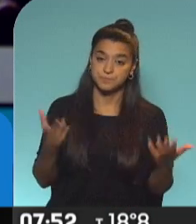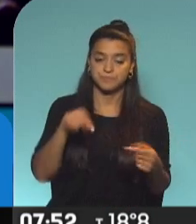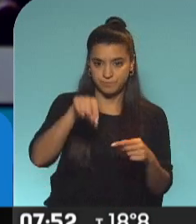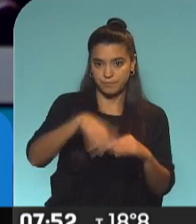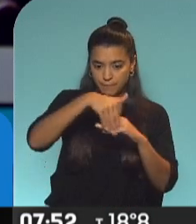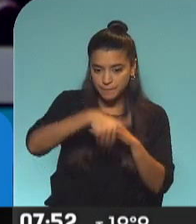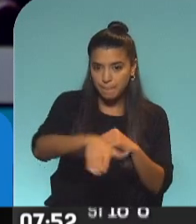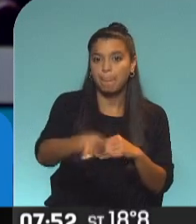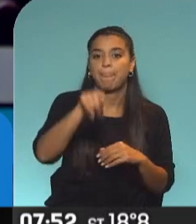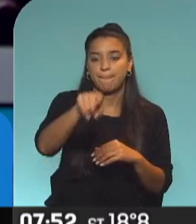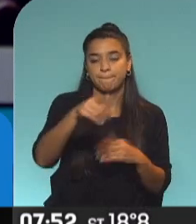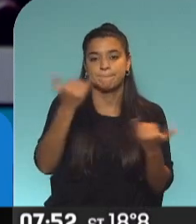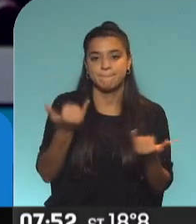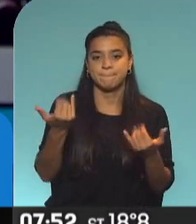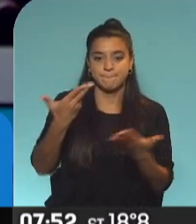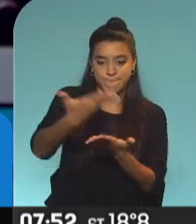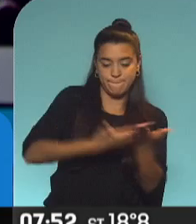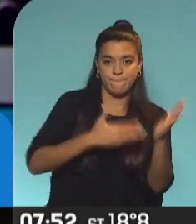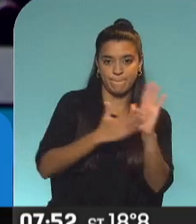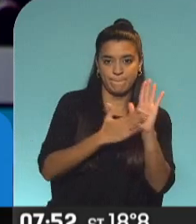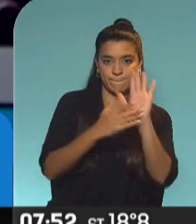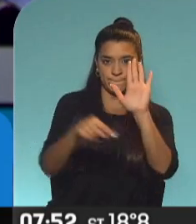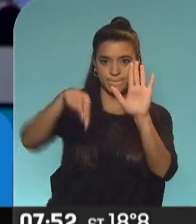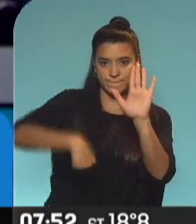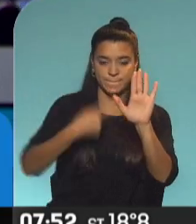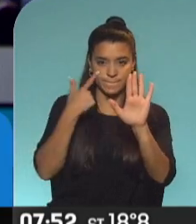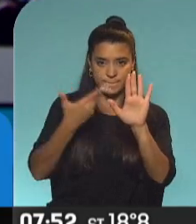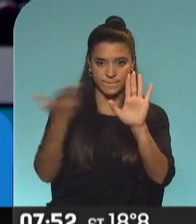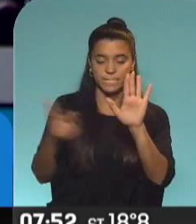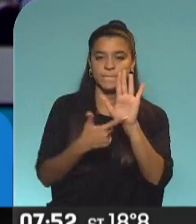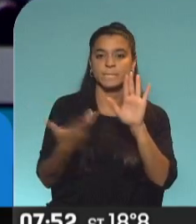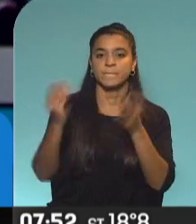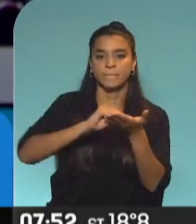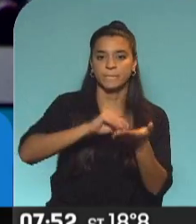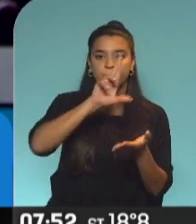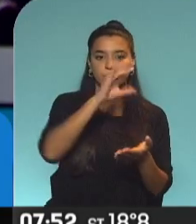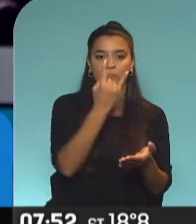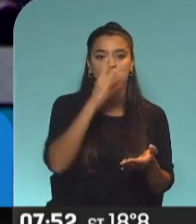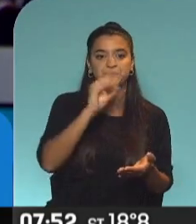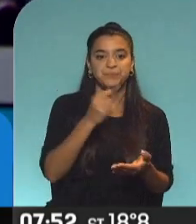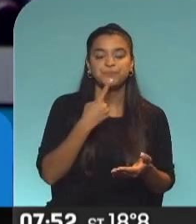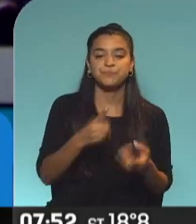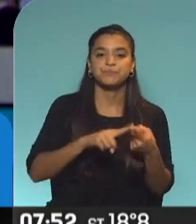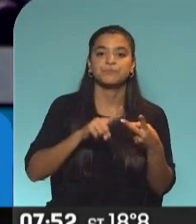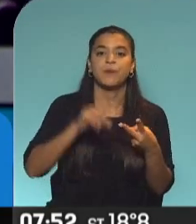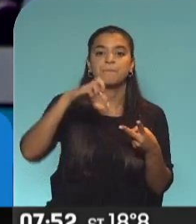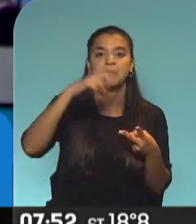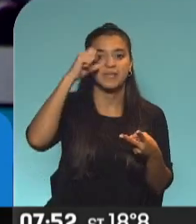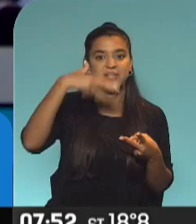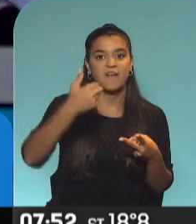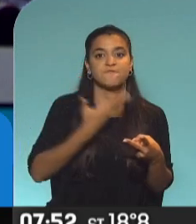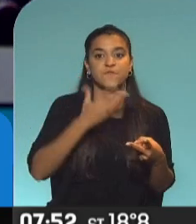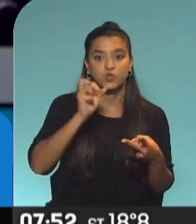partir de eso es que en este documento que vas a ver ahora el abogado alejandro rúa graciana peñafort